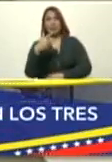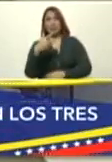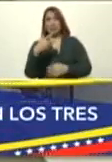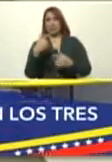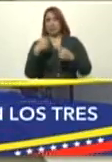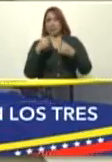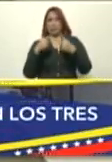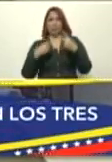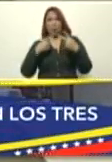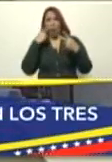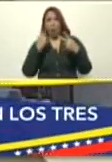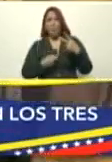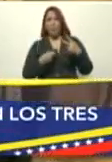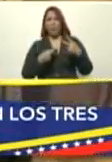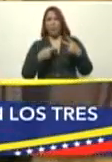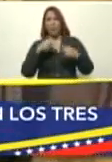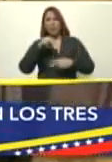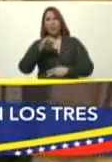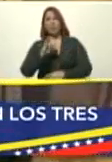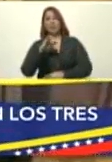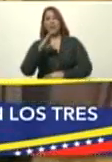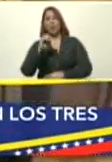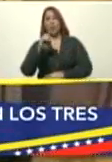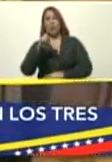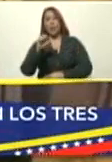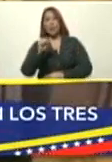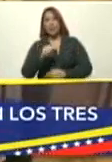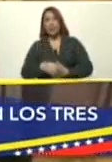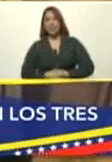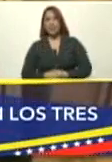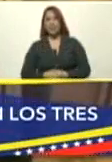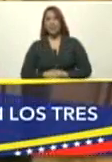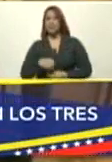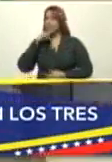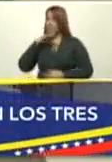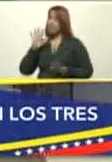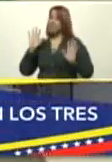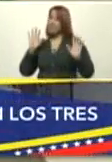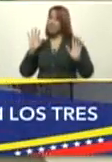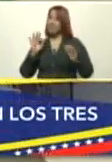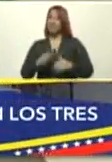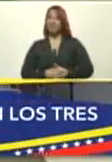Nicolás Maduro. ¿Qué te parece? Bueno, Nicolás 23. Su historia. Sí. Bueno,